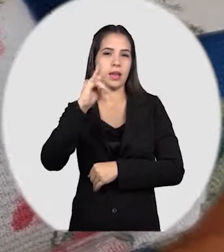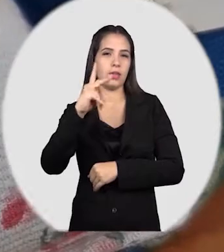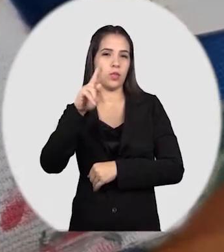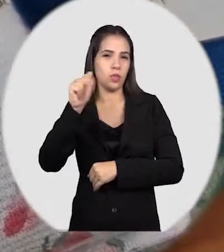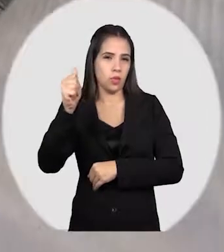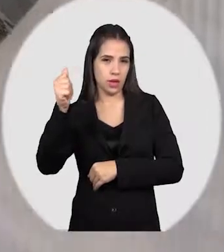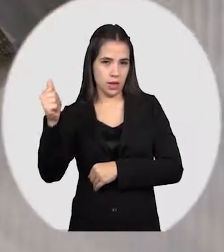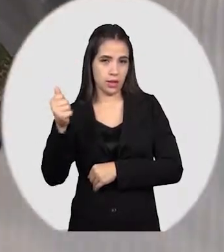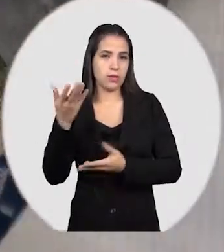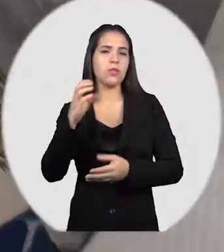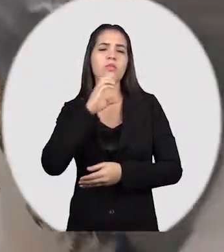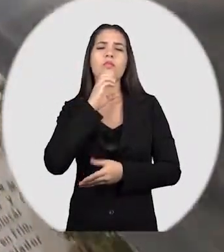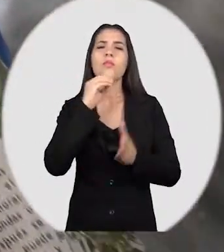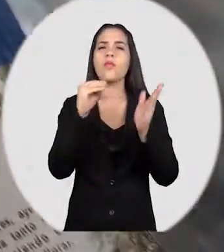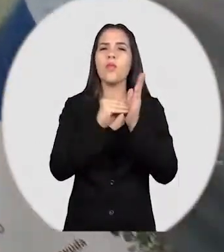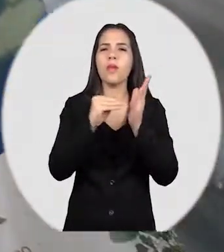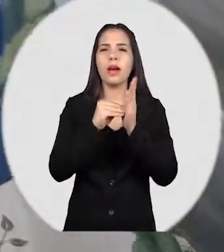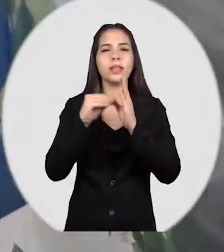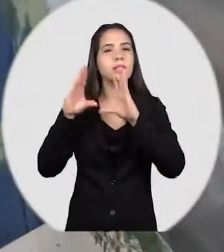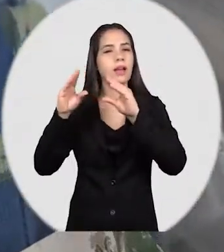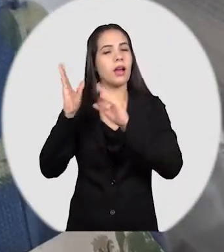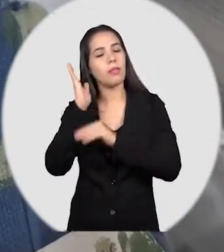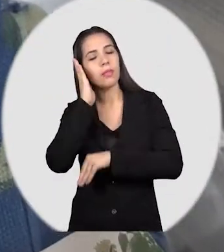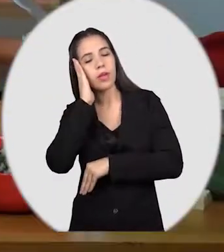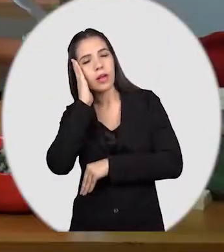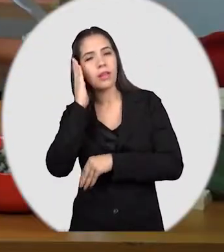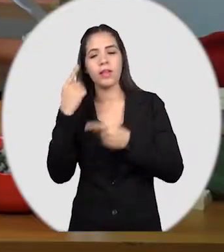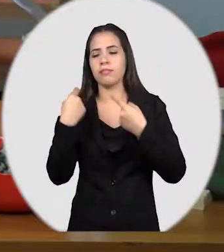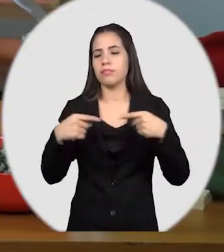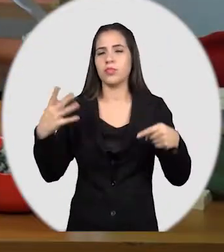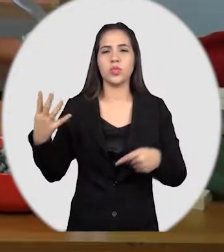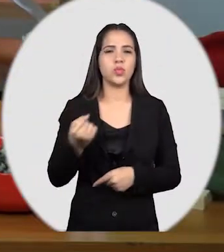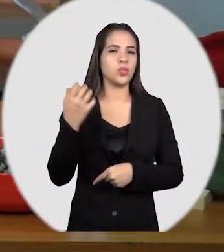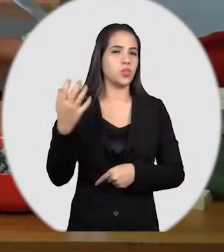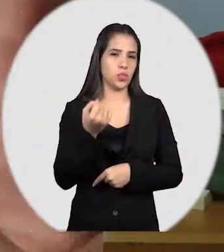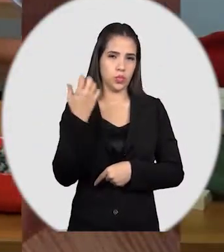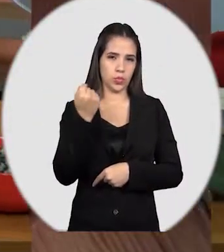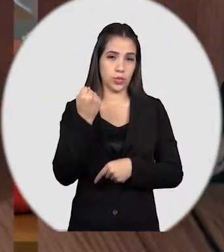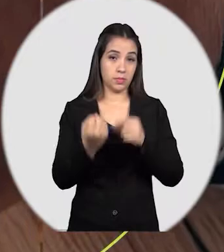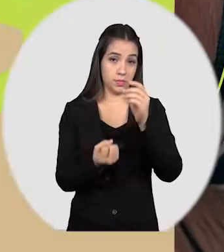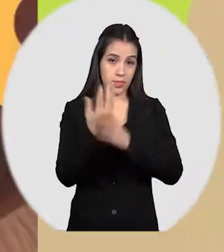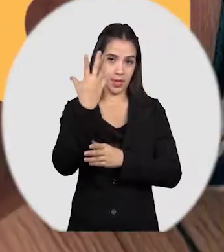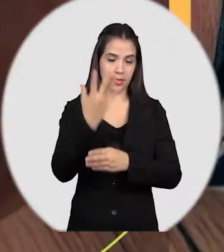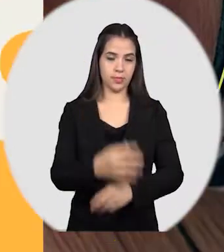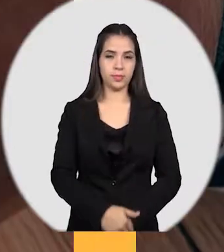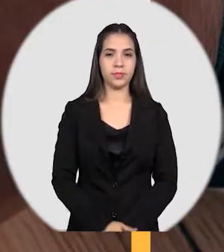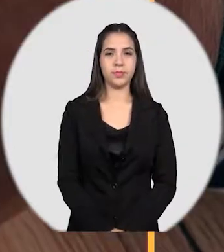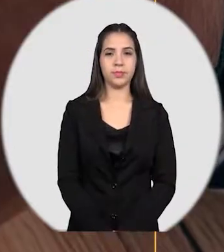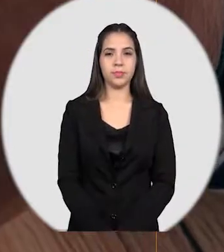realizar una almohada multiuso. ¡Comencemos!